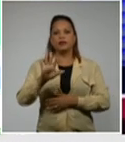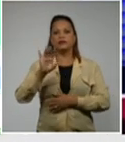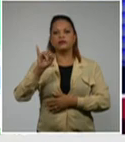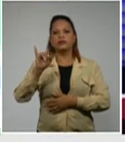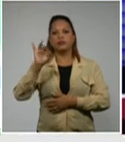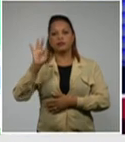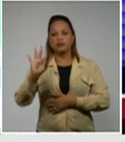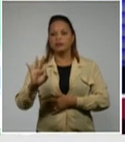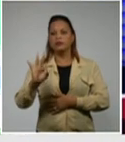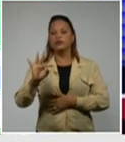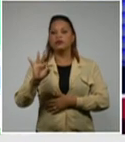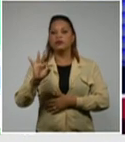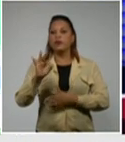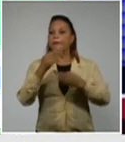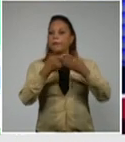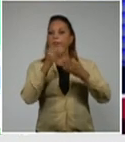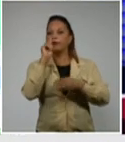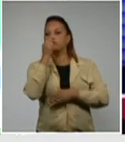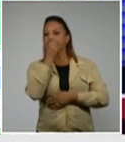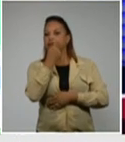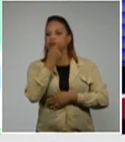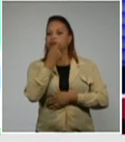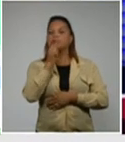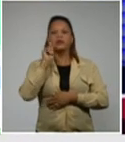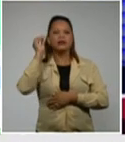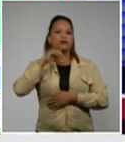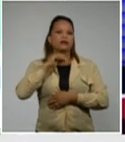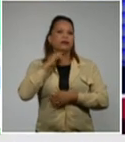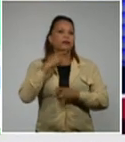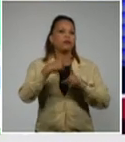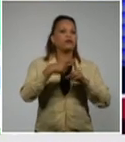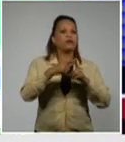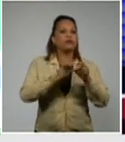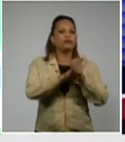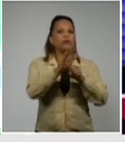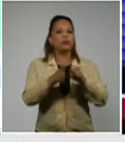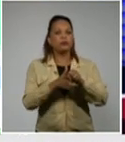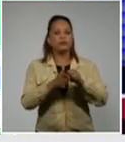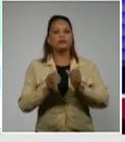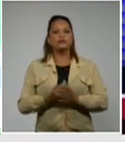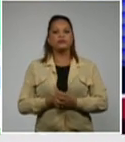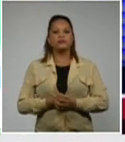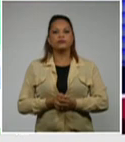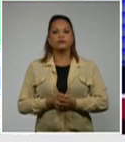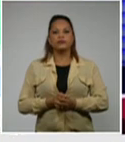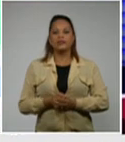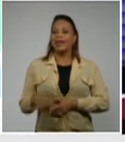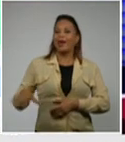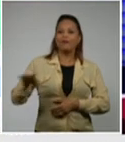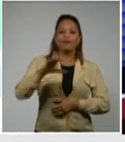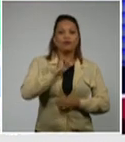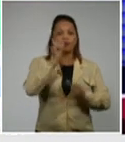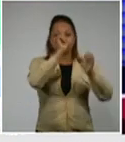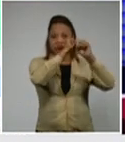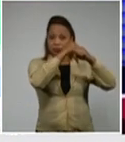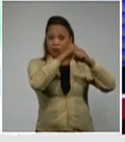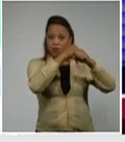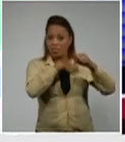18.568 muestras para el diagnóstico de la COVID-19 en todos los laboratorios que